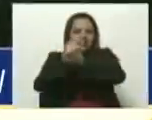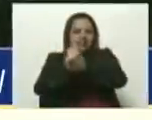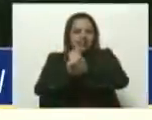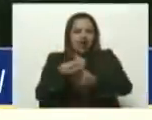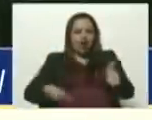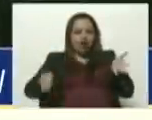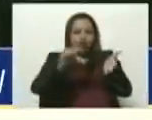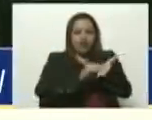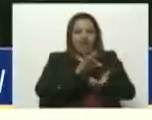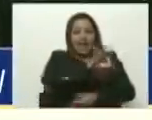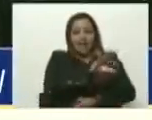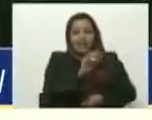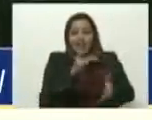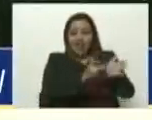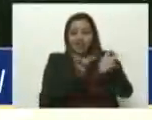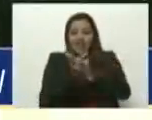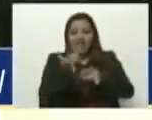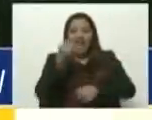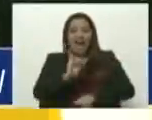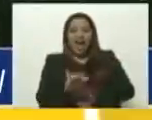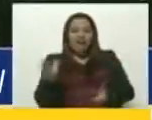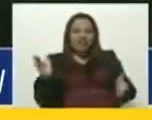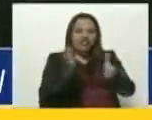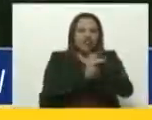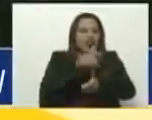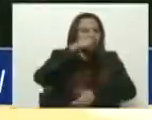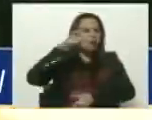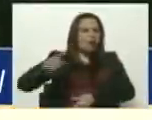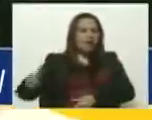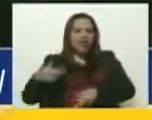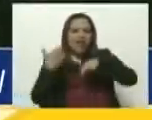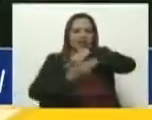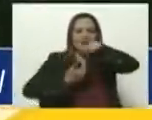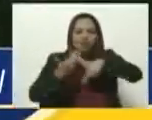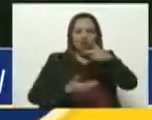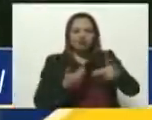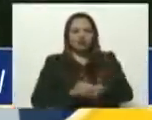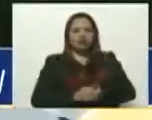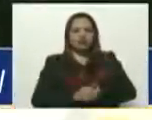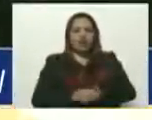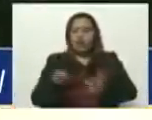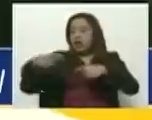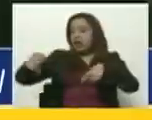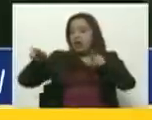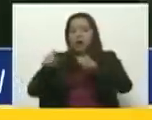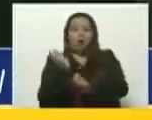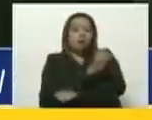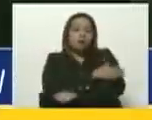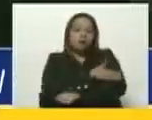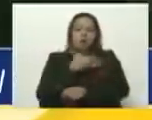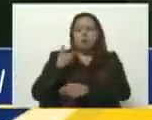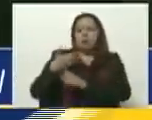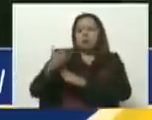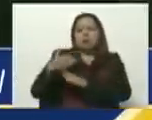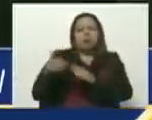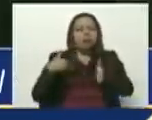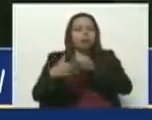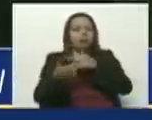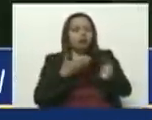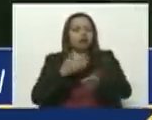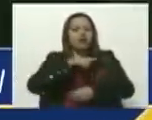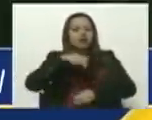30 de abril fue una gran victoria popular una gran victoria de la revolución allá ellos nosotros si nos encargaremos de recordárselo